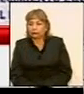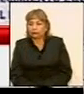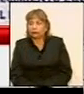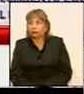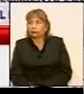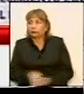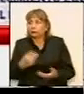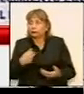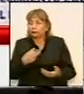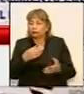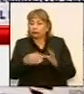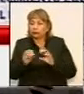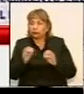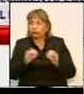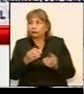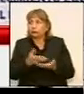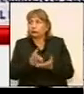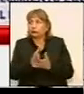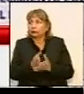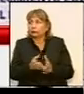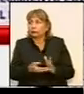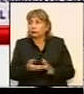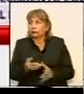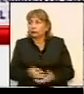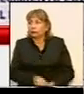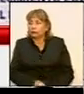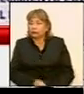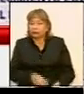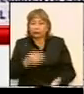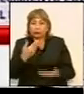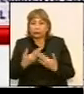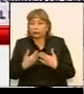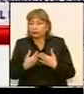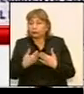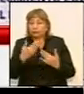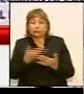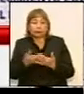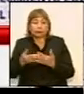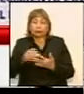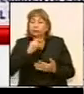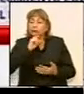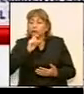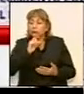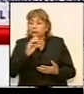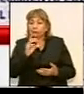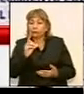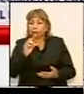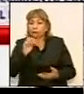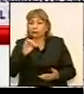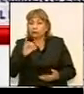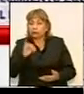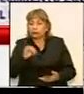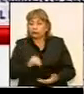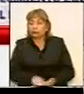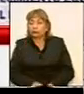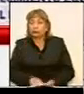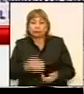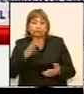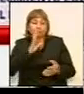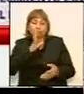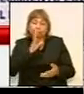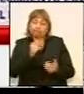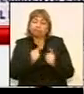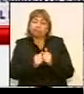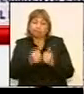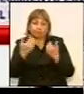Peruano de Economía, hemos visto esto de diferentes maneras. Una con la tabla de insumo producto del INEI, y otra conversando con las